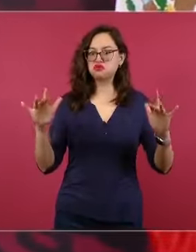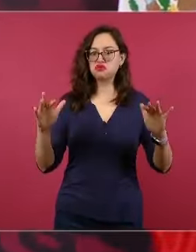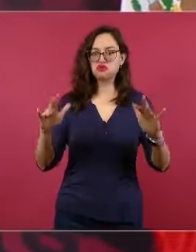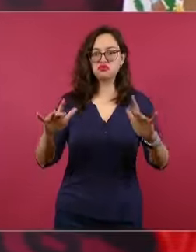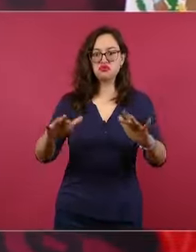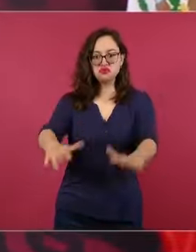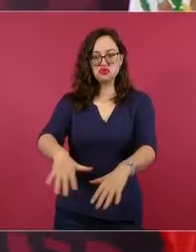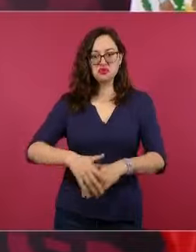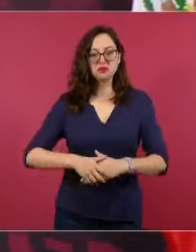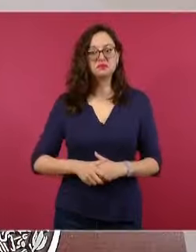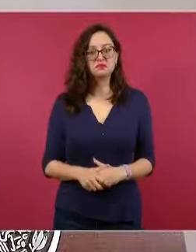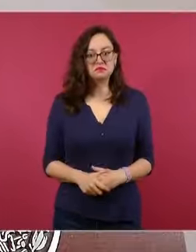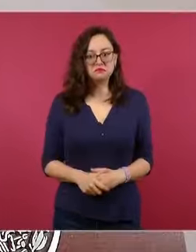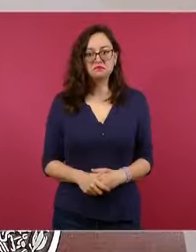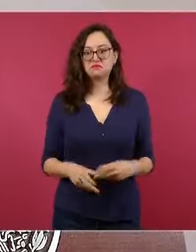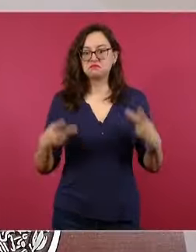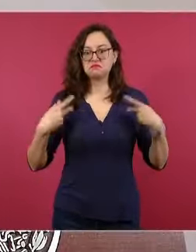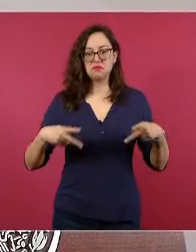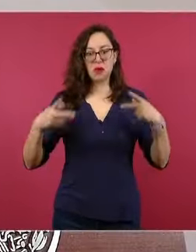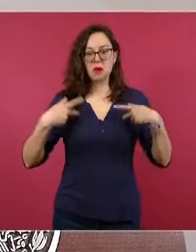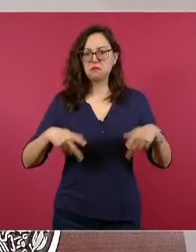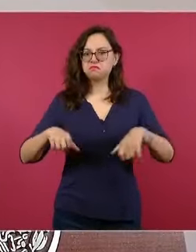lleno de